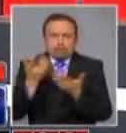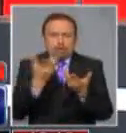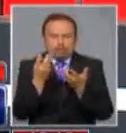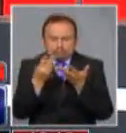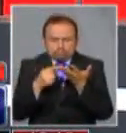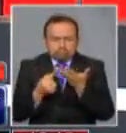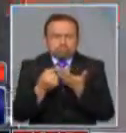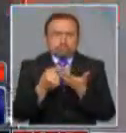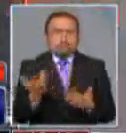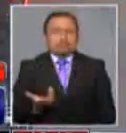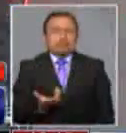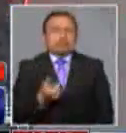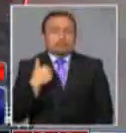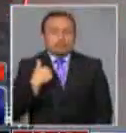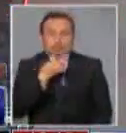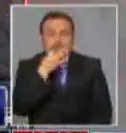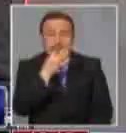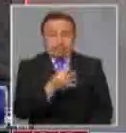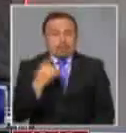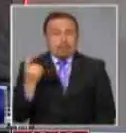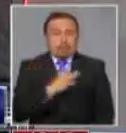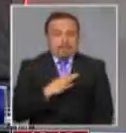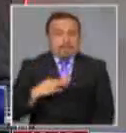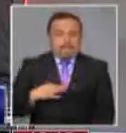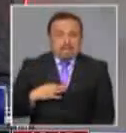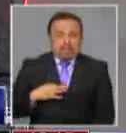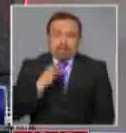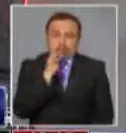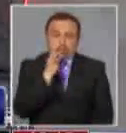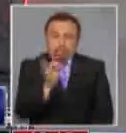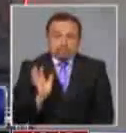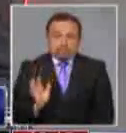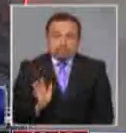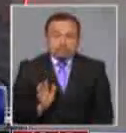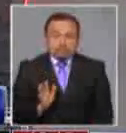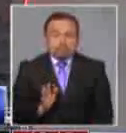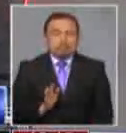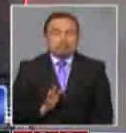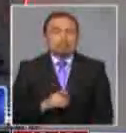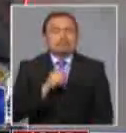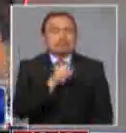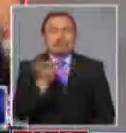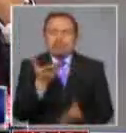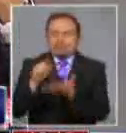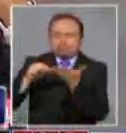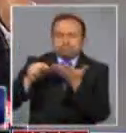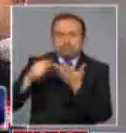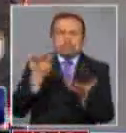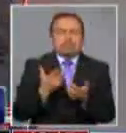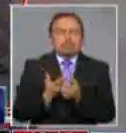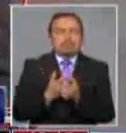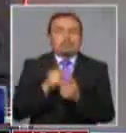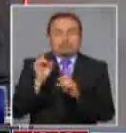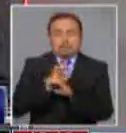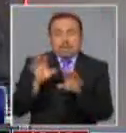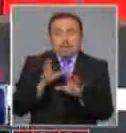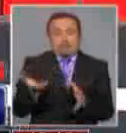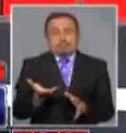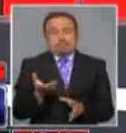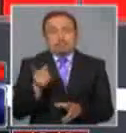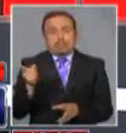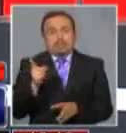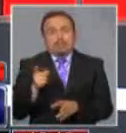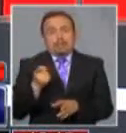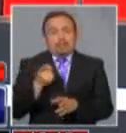señor Sandoval yo estoy diciendo lo que dijo el ministro y y el el tema del acumulativo y cuando se claramente Claro